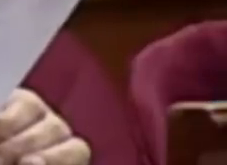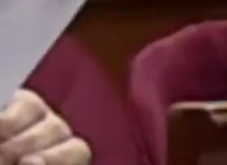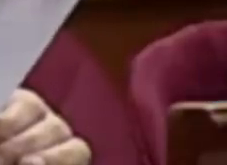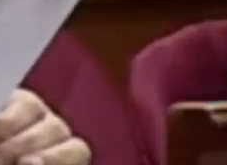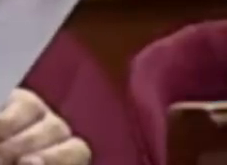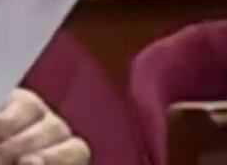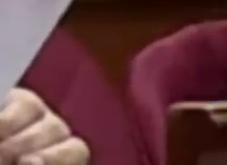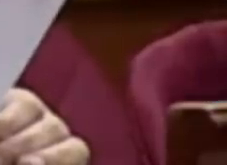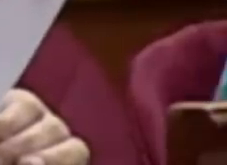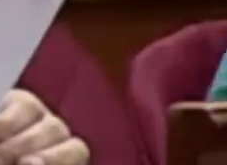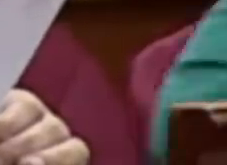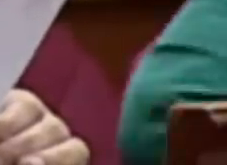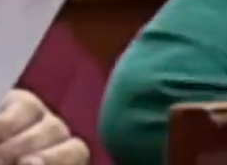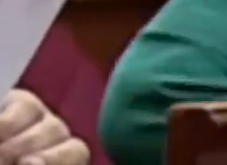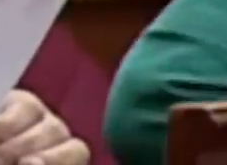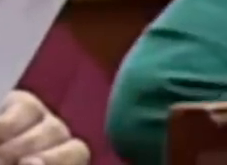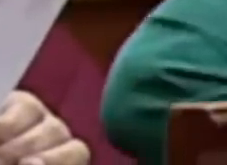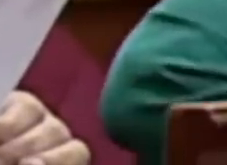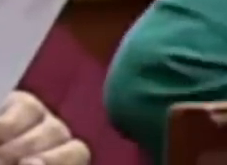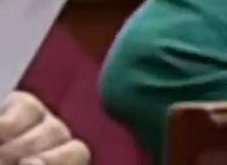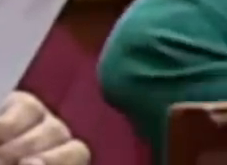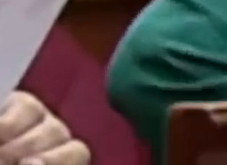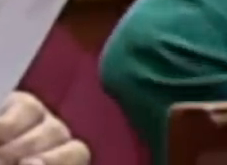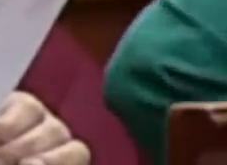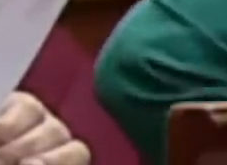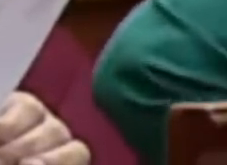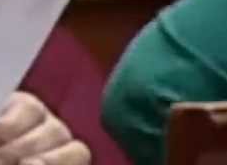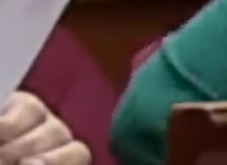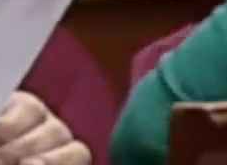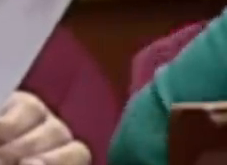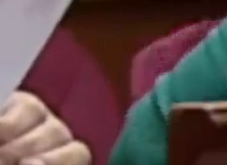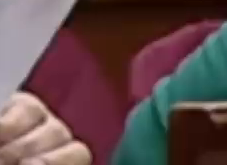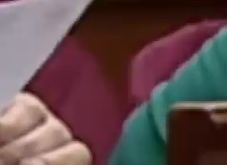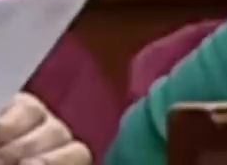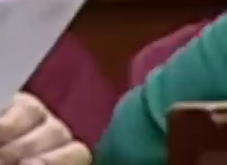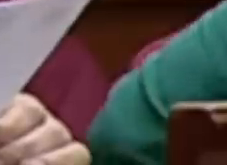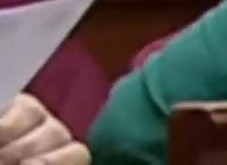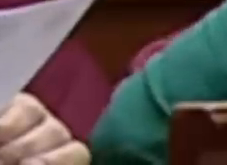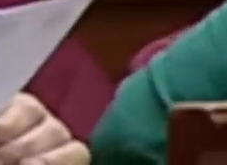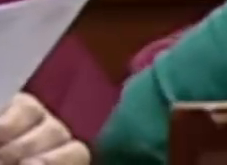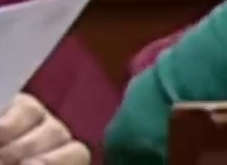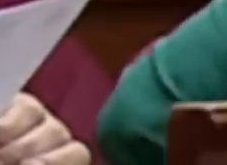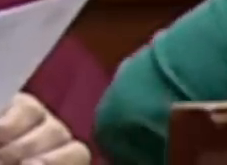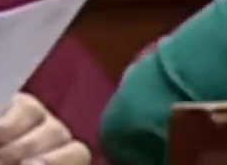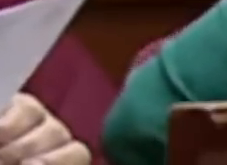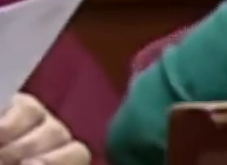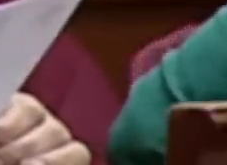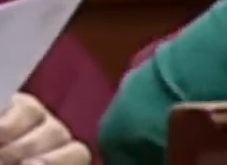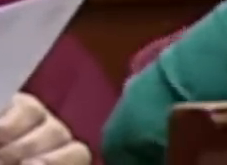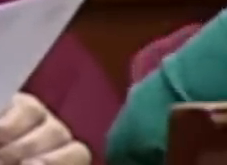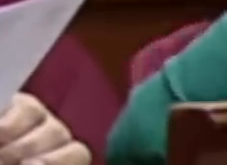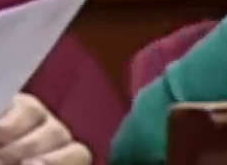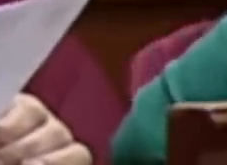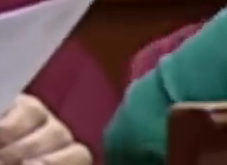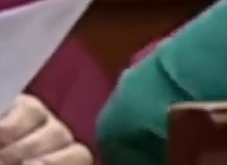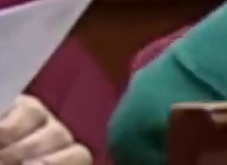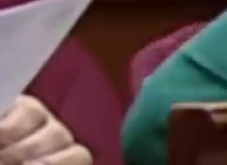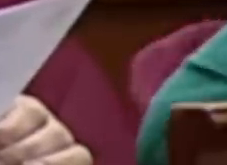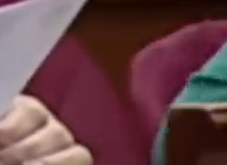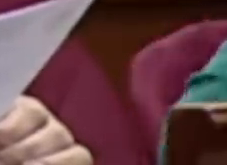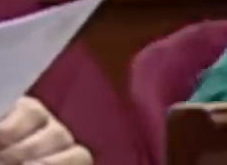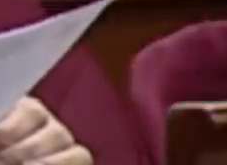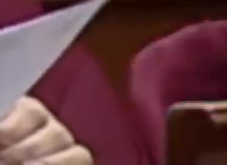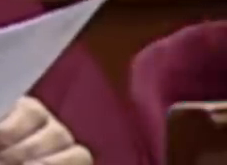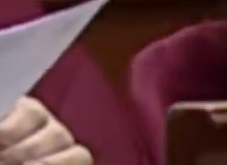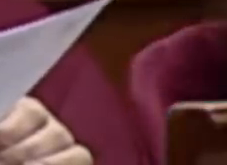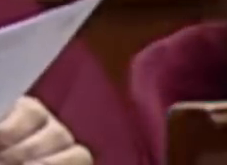¿No es cierto? El último se cumplió el 15 de julio, fue ampliado hasta el 15 de diciembre